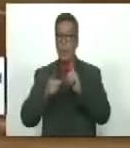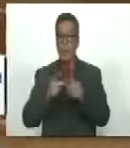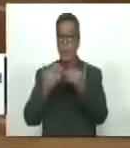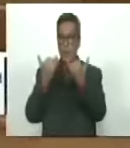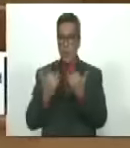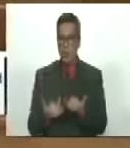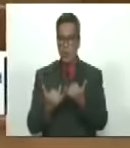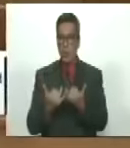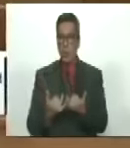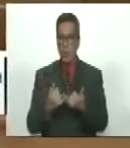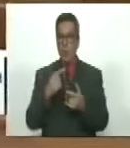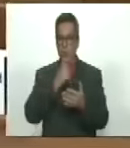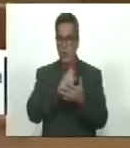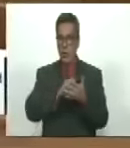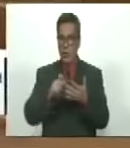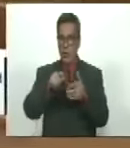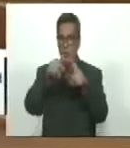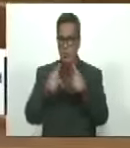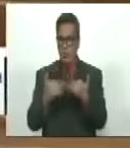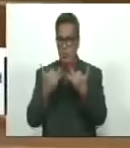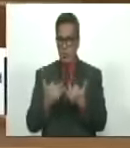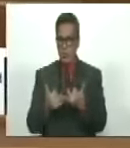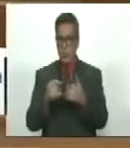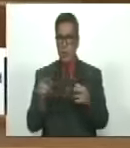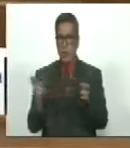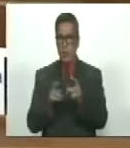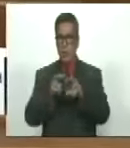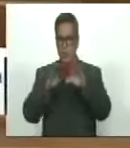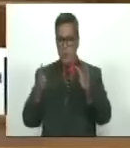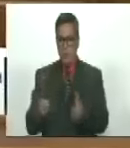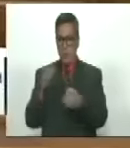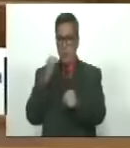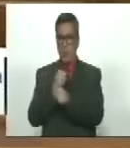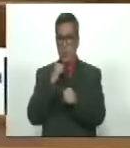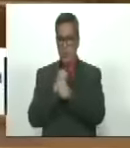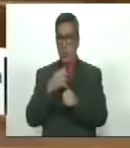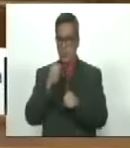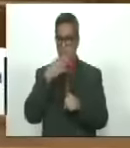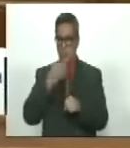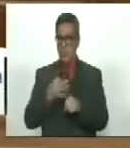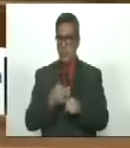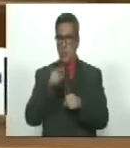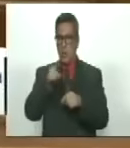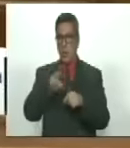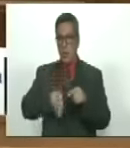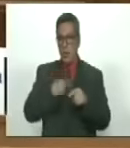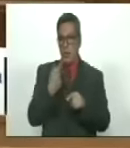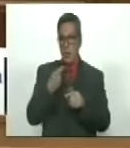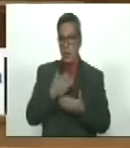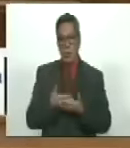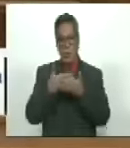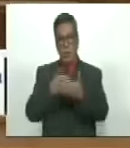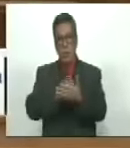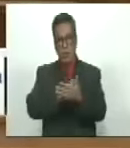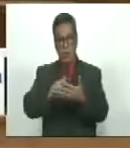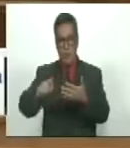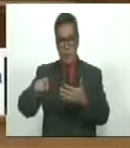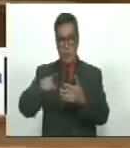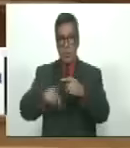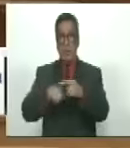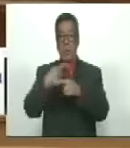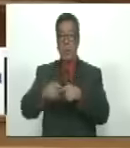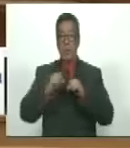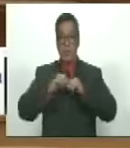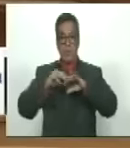ya concretas. Ahora, en breve, hay unas mesas de trabajo bien precisas y ahí pueden consignar las propuestas. Y después